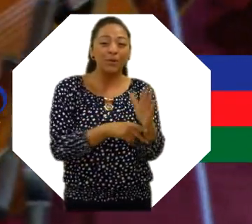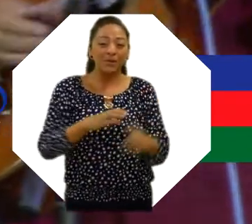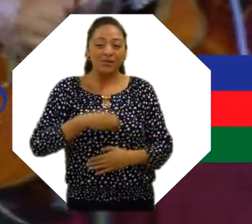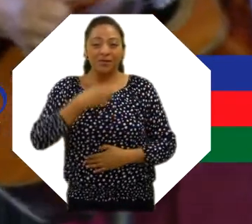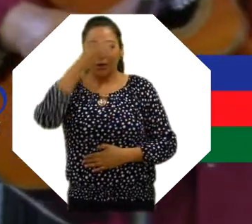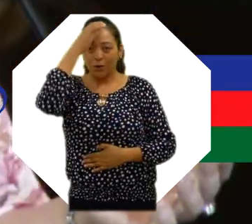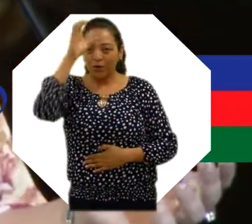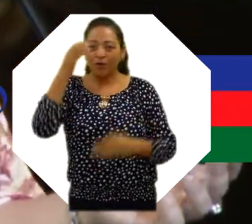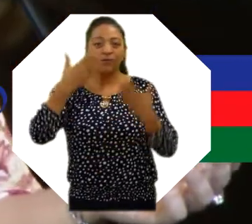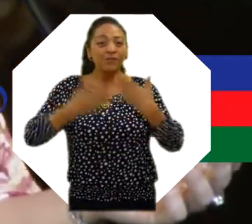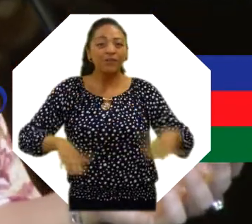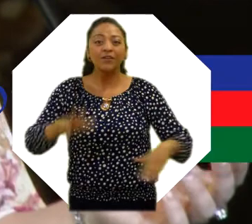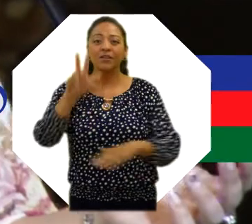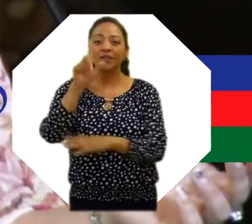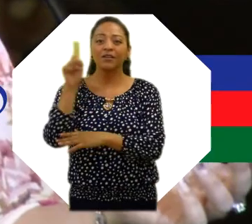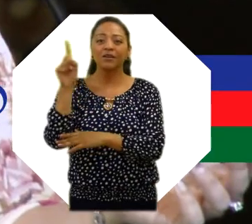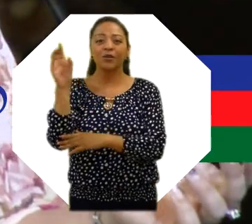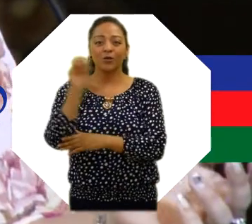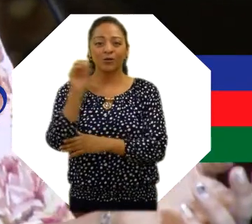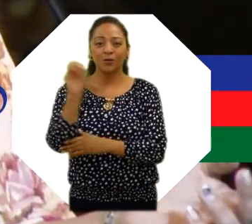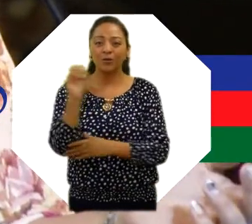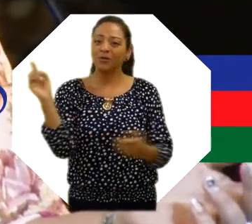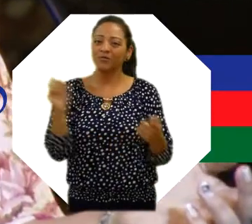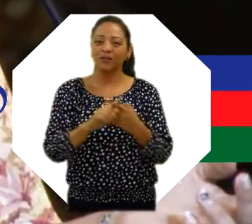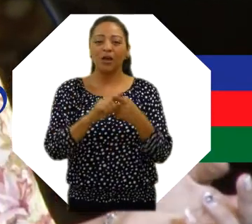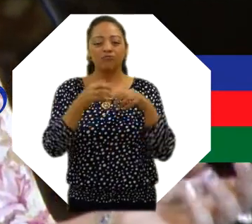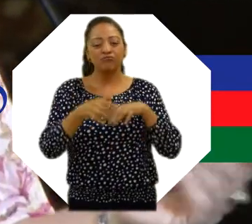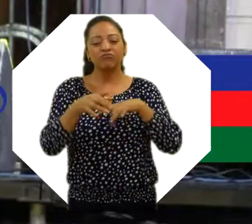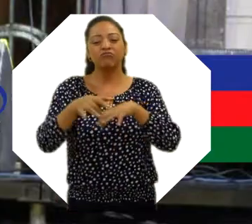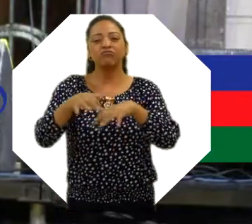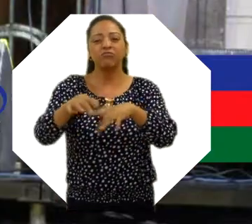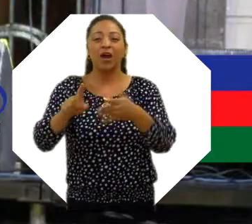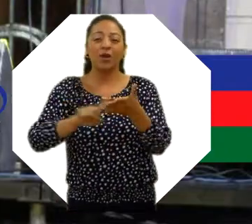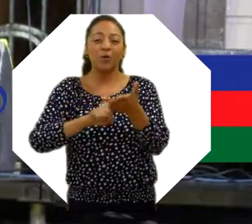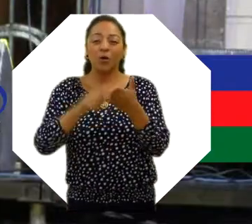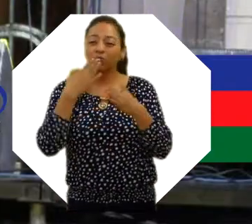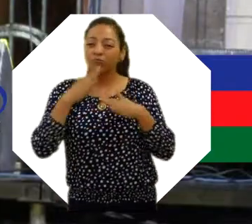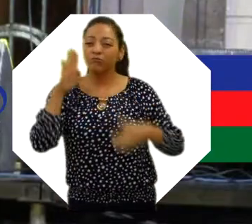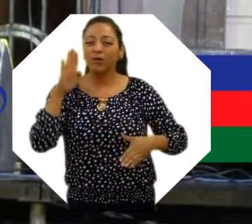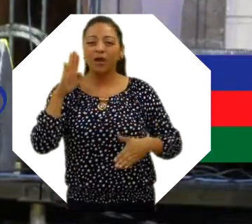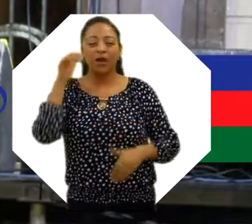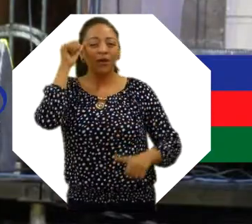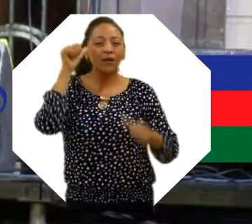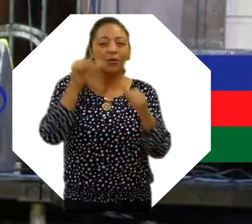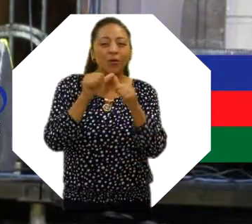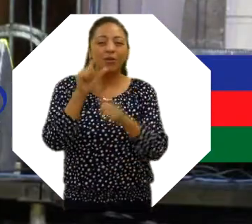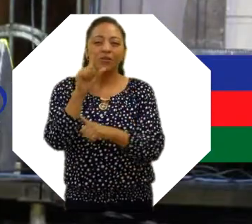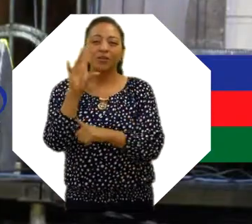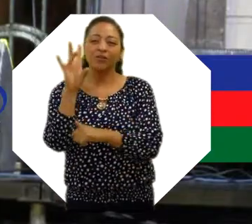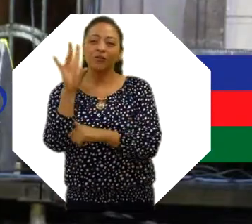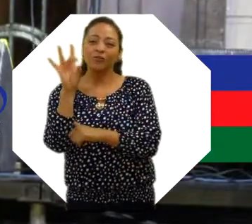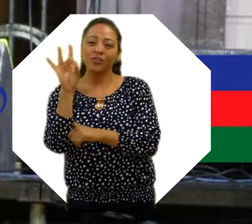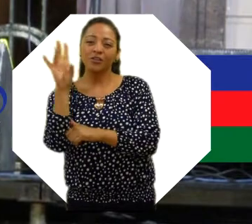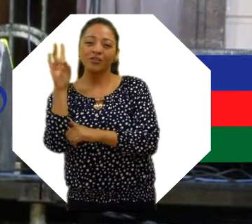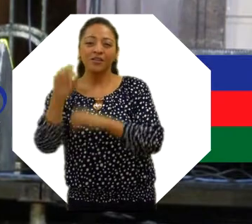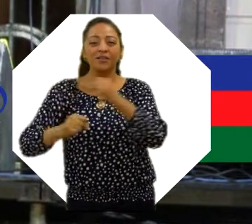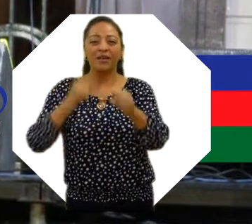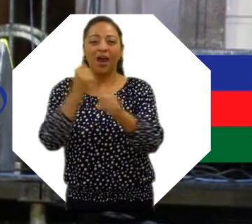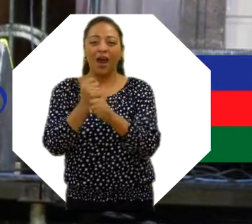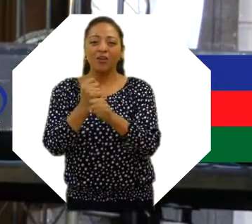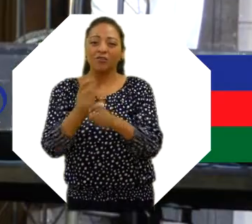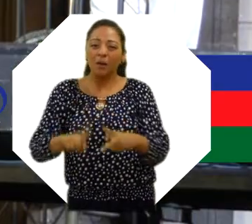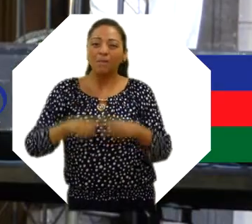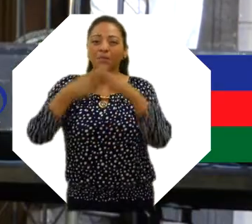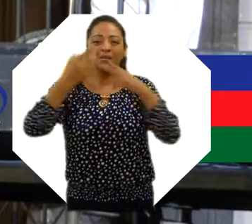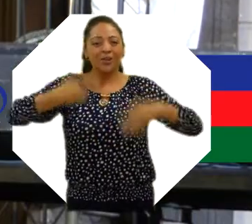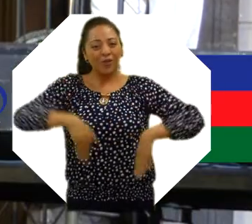cultural de este año finaliza el 31 de octubre con el desfile cívico y sesión solemne en conmemoración de los 187 años